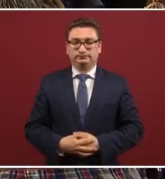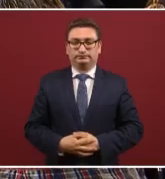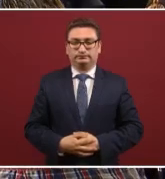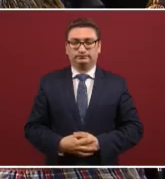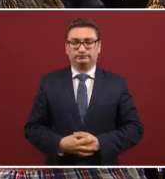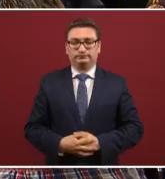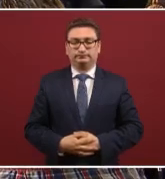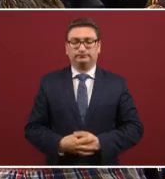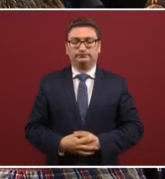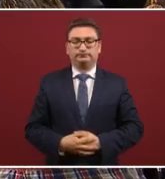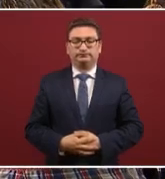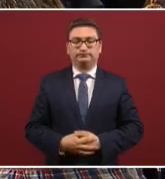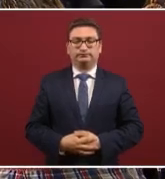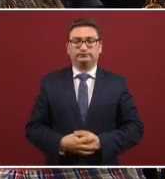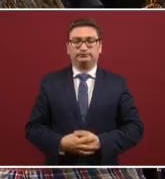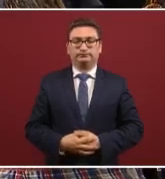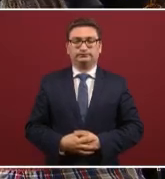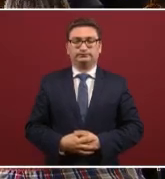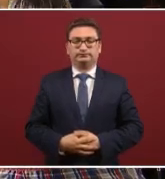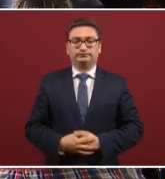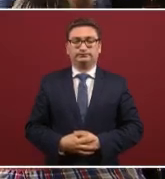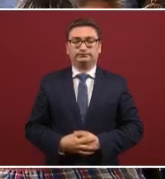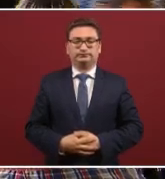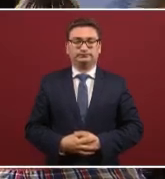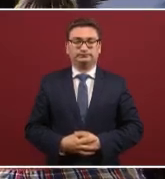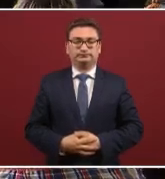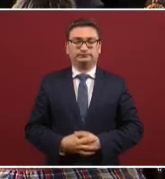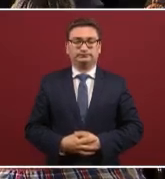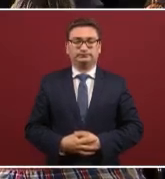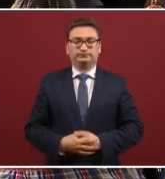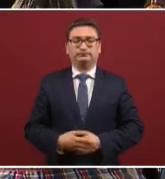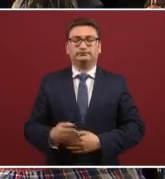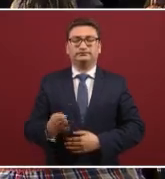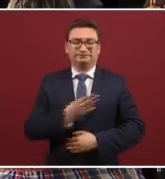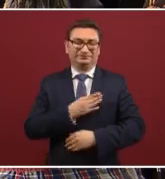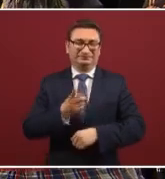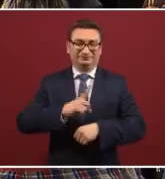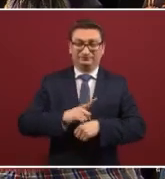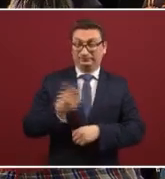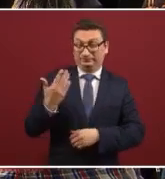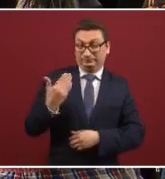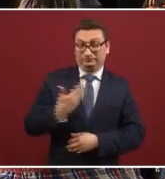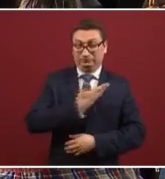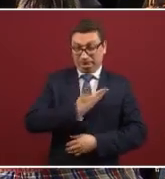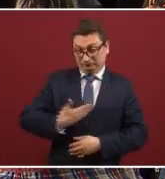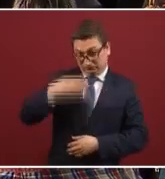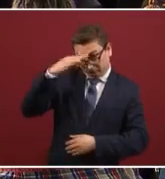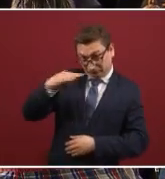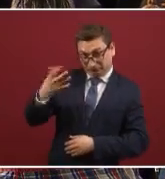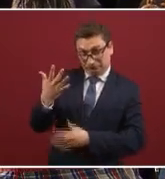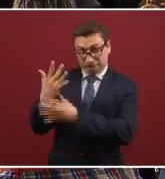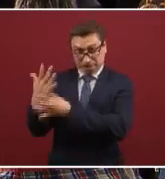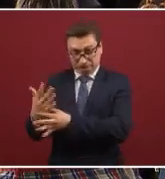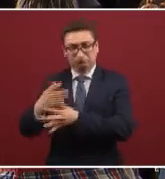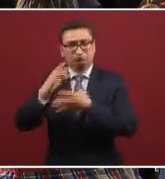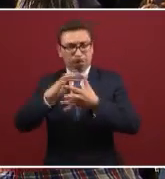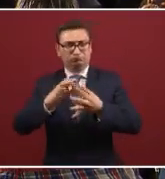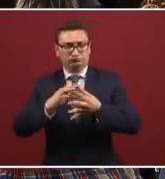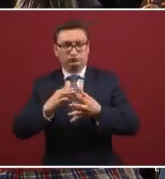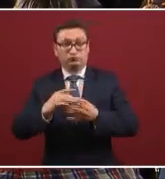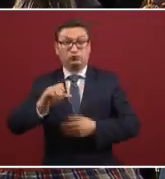Muy buenos días. Como les comentó el señor presidente, vamos a presentar hoy en el